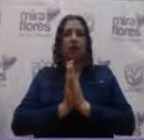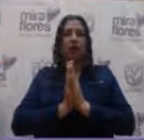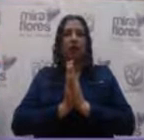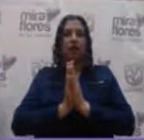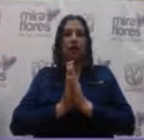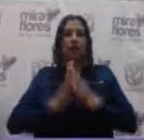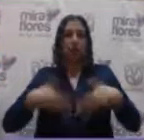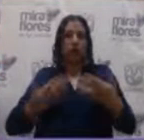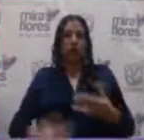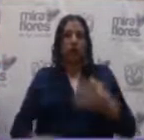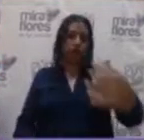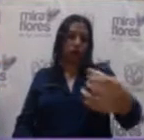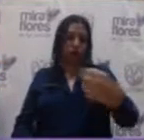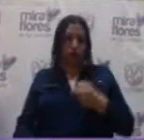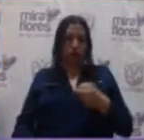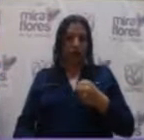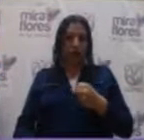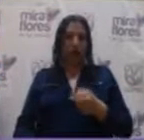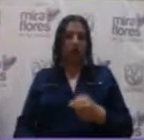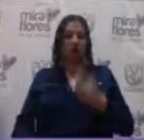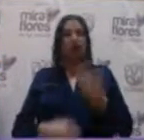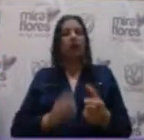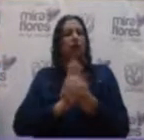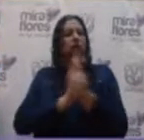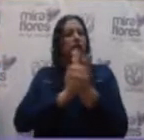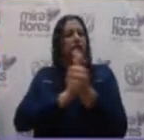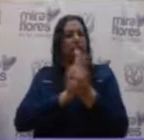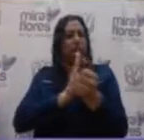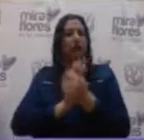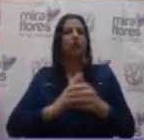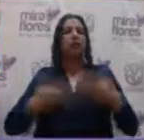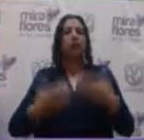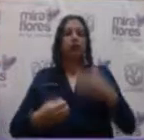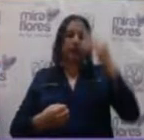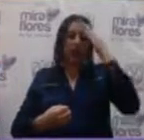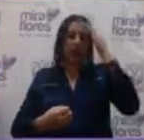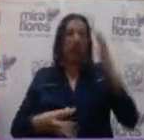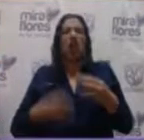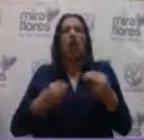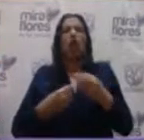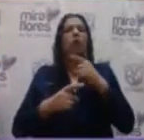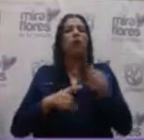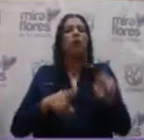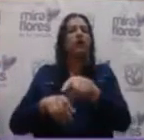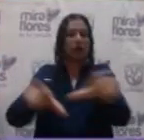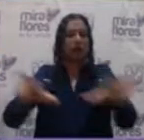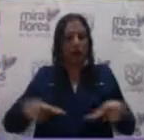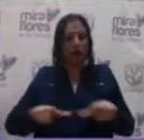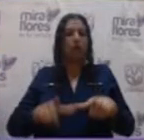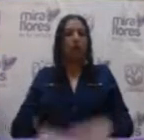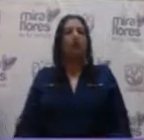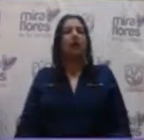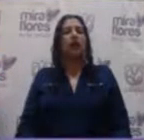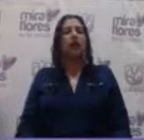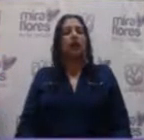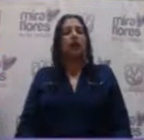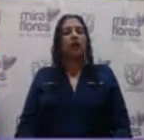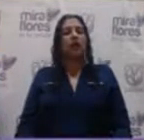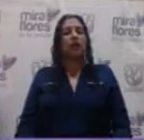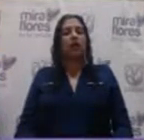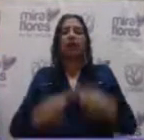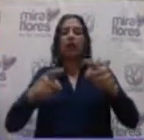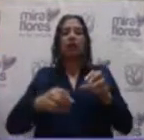la contratación de un perito especializado con la finalidad de dilucidar el estado físico y demás condiciones de seguridad respecto de los